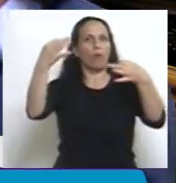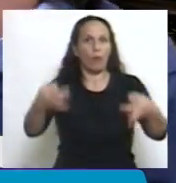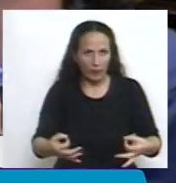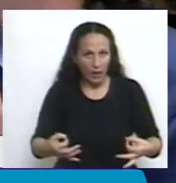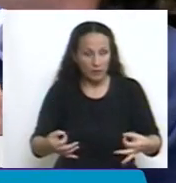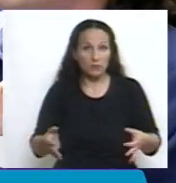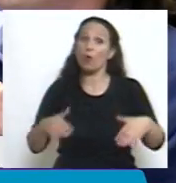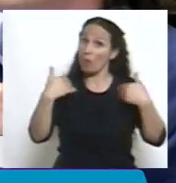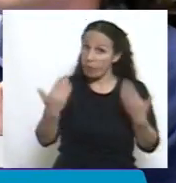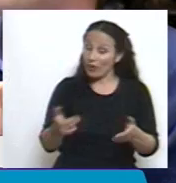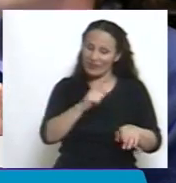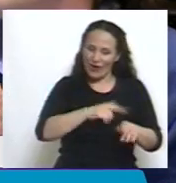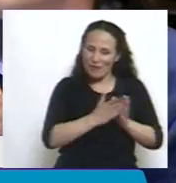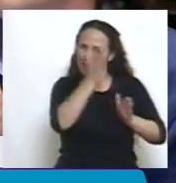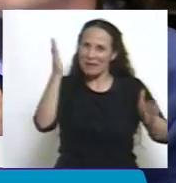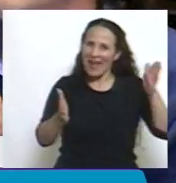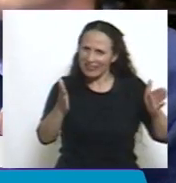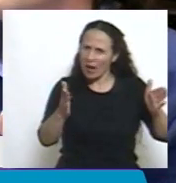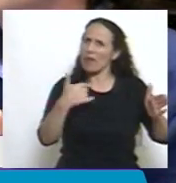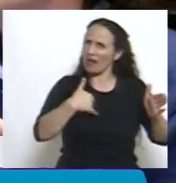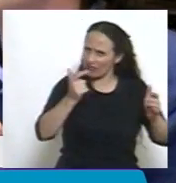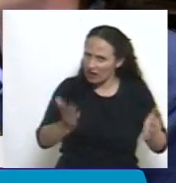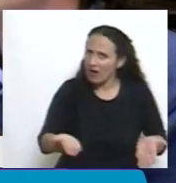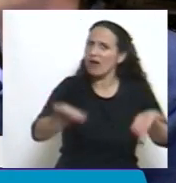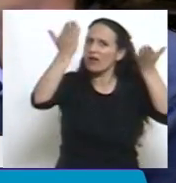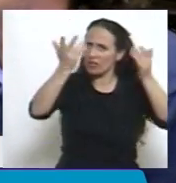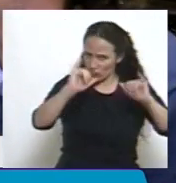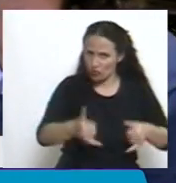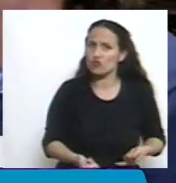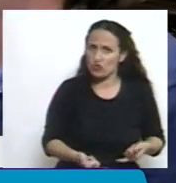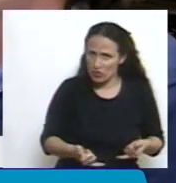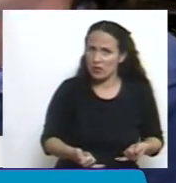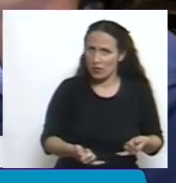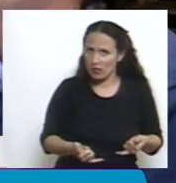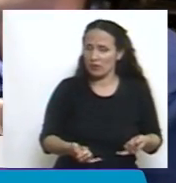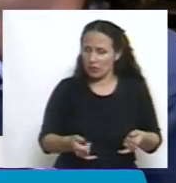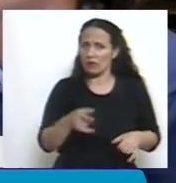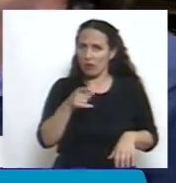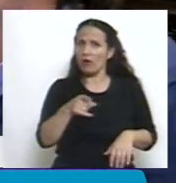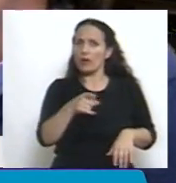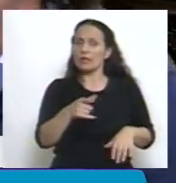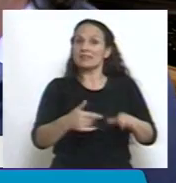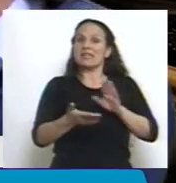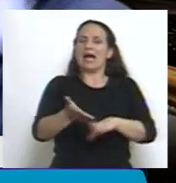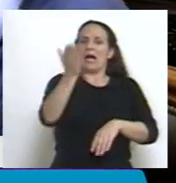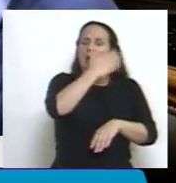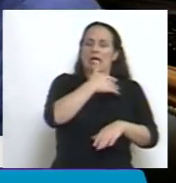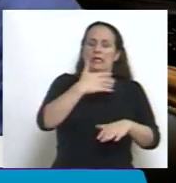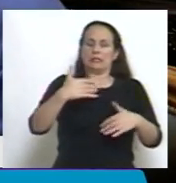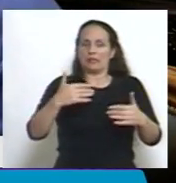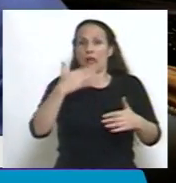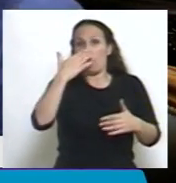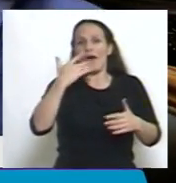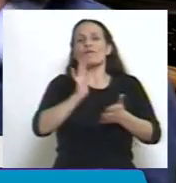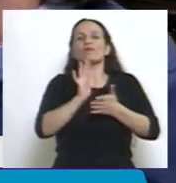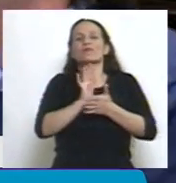Por eso crecimos en la primera etapa, ¿sí? Estábamos rebotando con condiciones que ya nos acogotaban. Después vino un regalo del